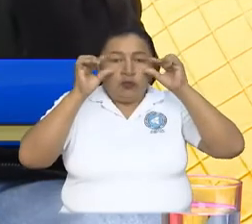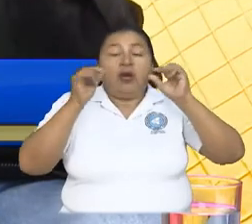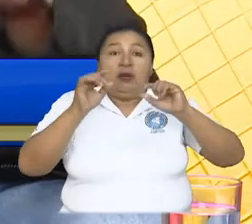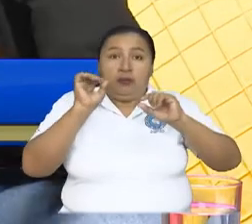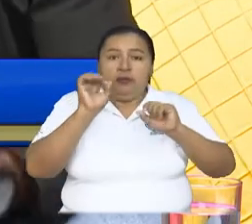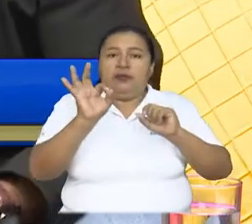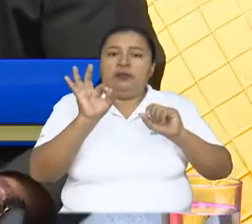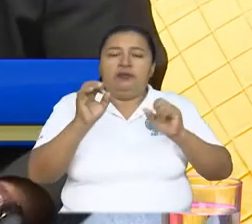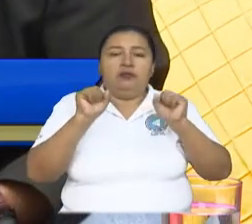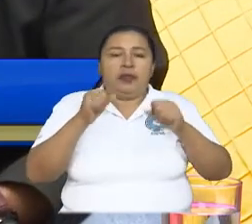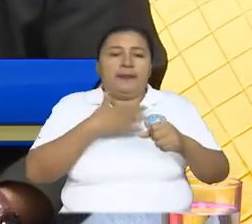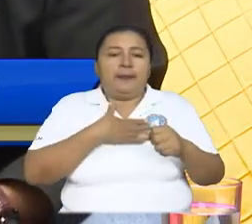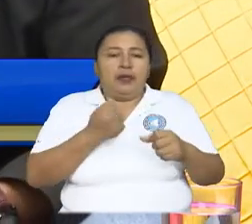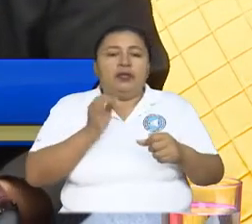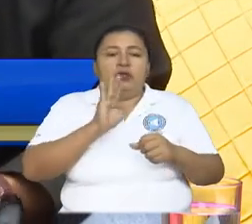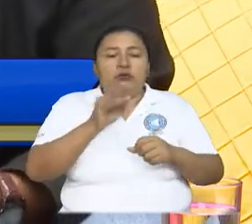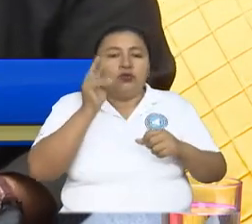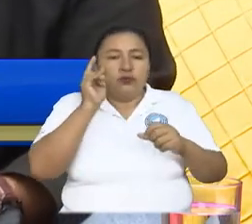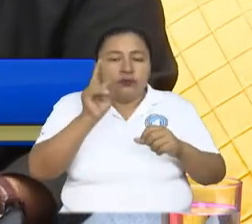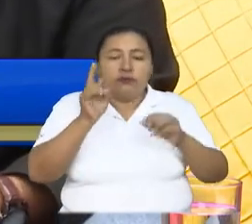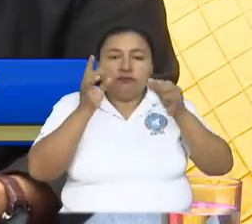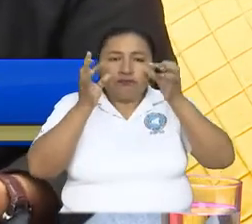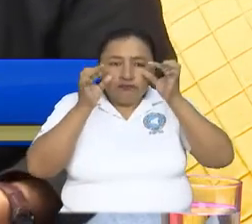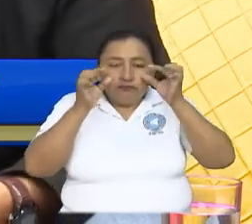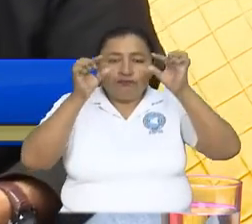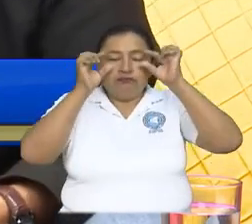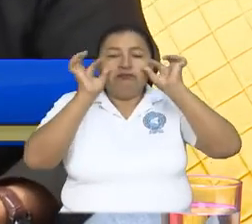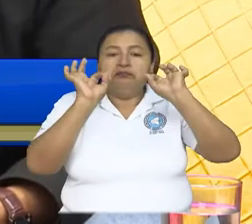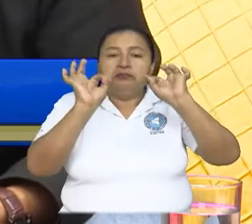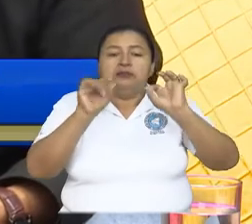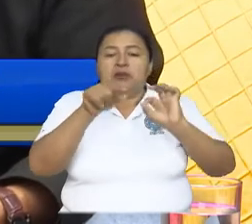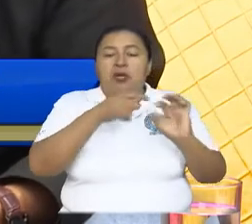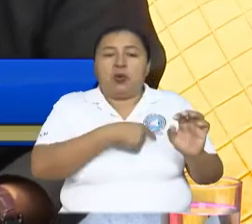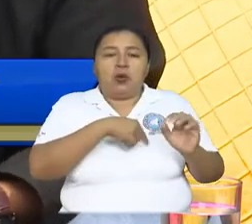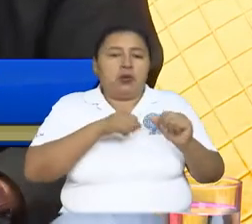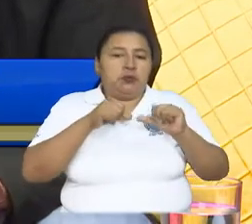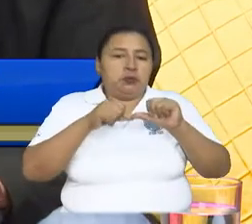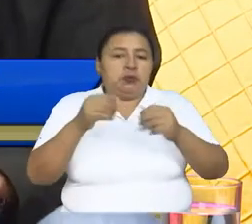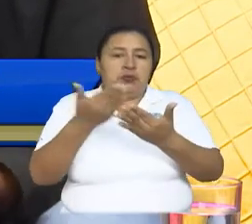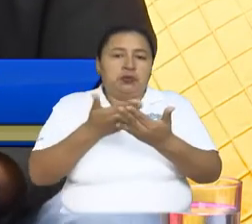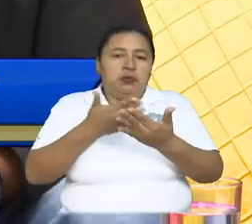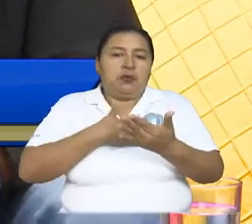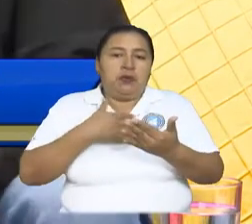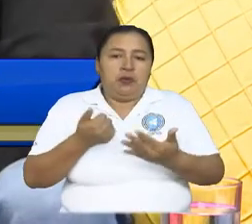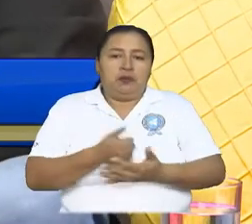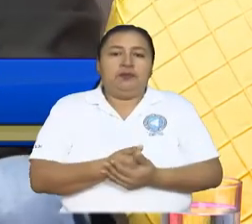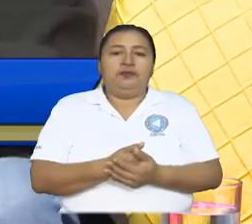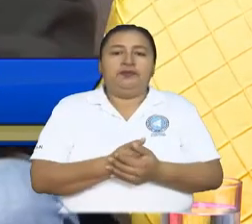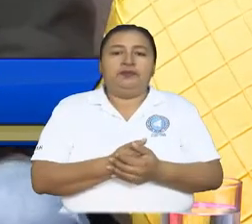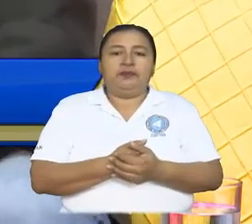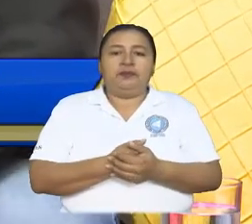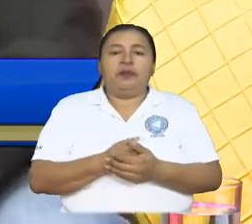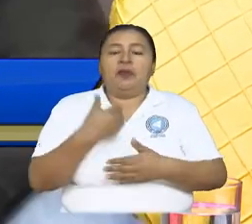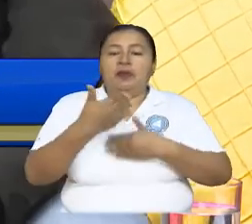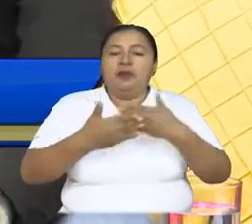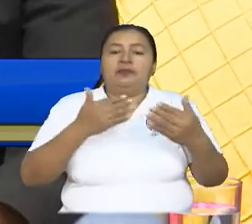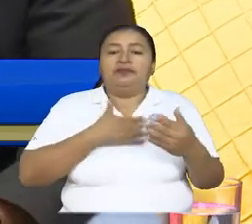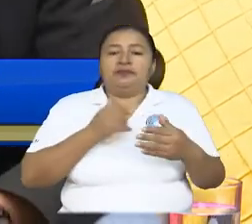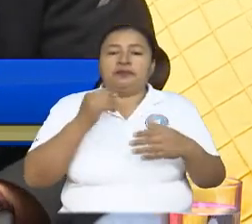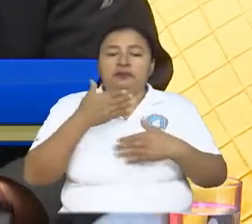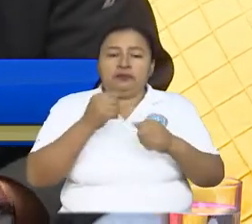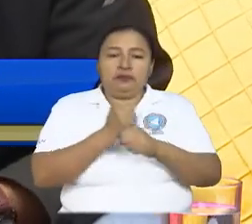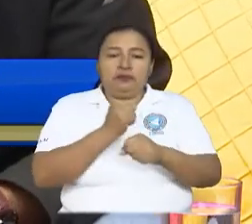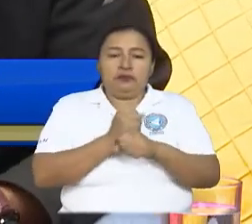ellos puedan mejorar su visión alrededor de la escuela pues verdad esto debería ser como una disculpa que le interrumpa pero es que